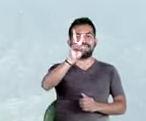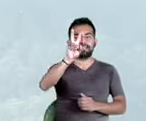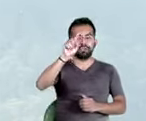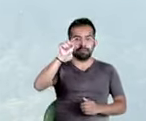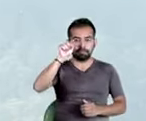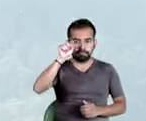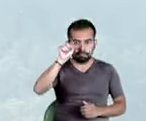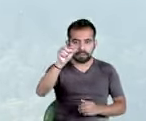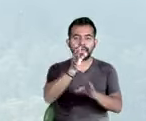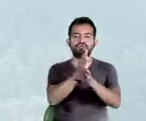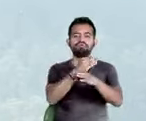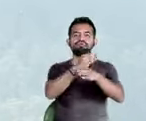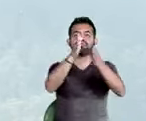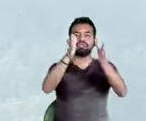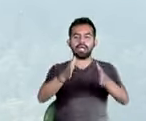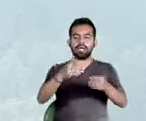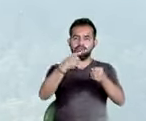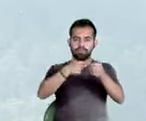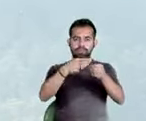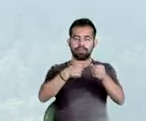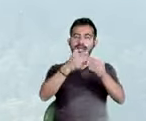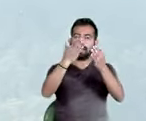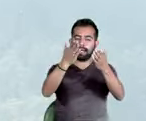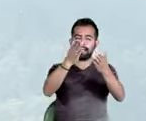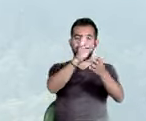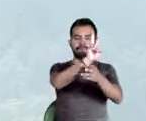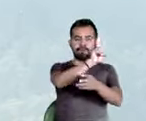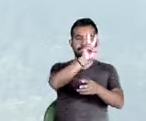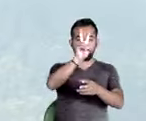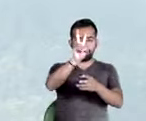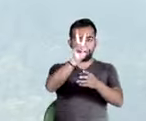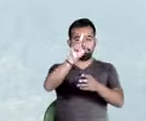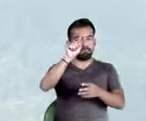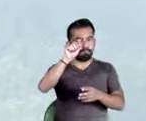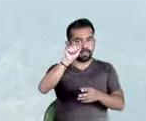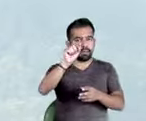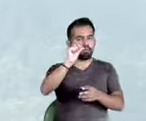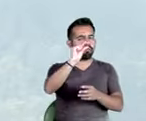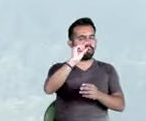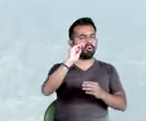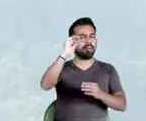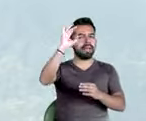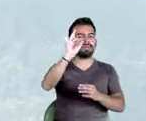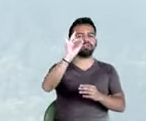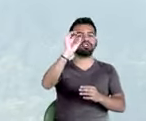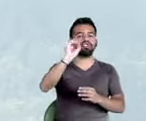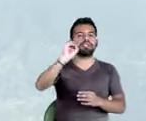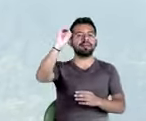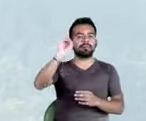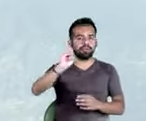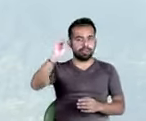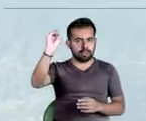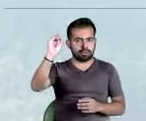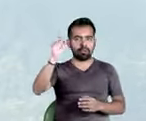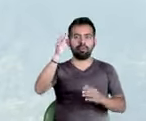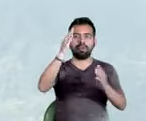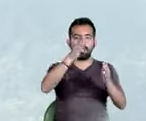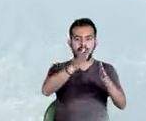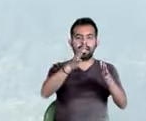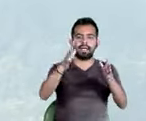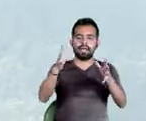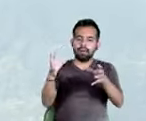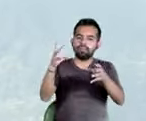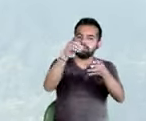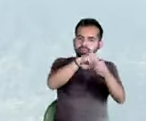todo el municipio de Quito. De esos 22 mil funcionarios, como había dicho, un poco más del 80% está en las entidades adscritas al